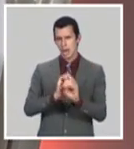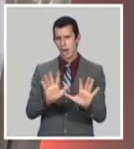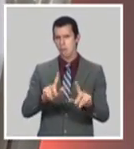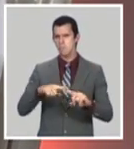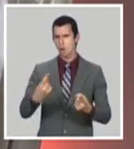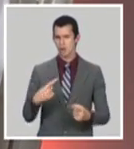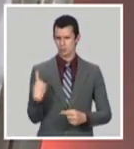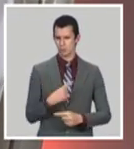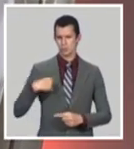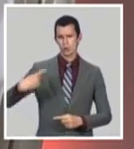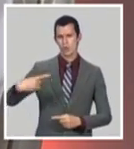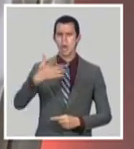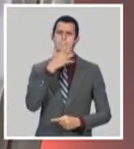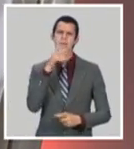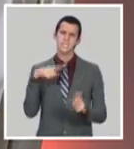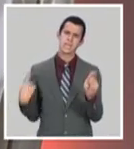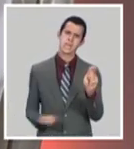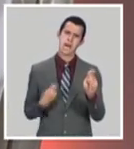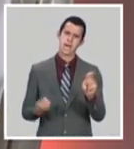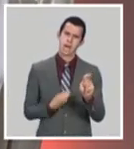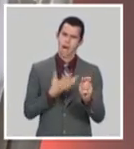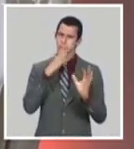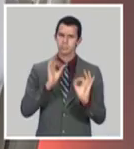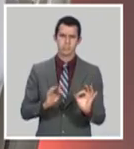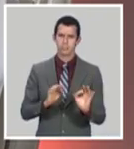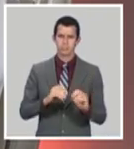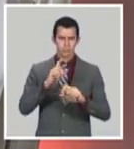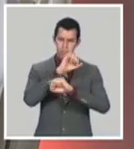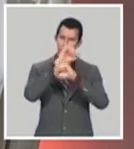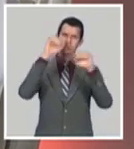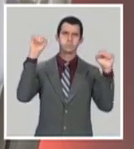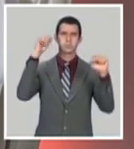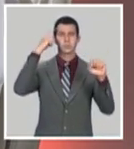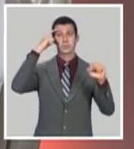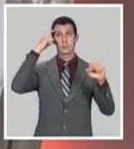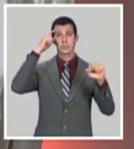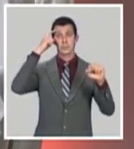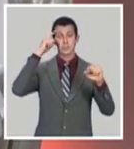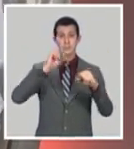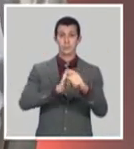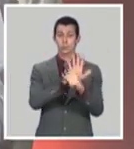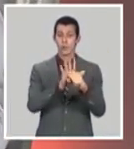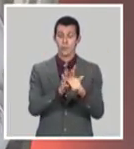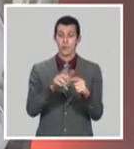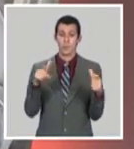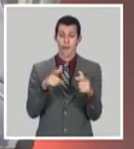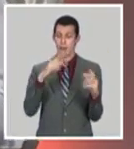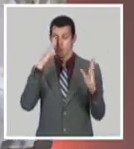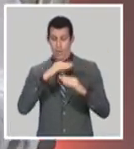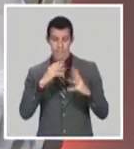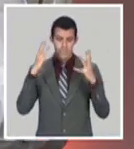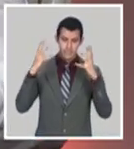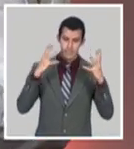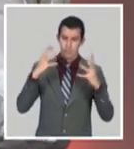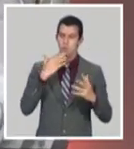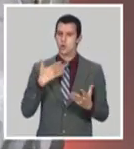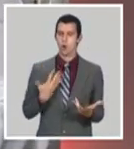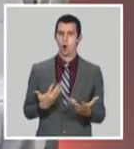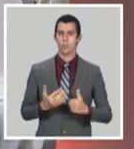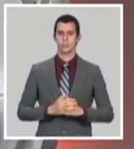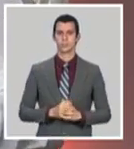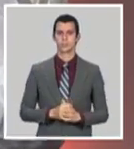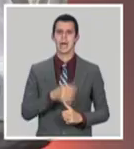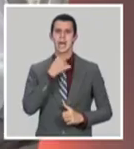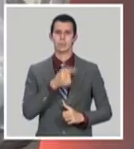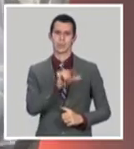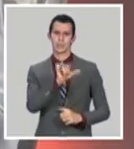que tenemos un seguimiento muy cerca de los estados de opinión de la población, sabemos, y cualquiera de nosotros le dice, mi PCR no